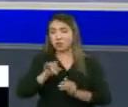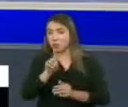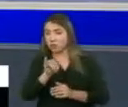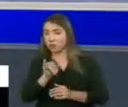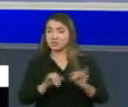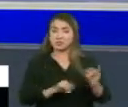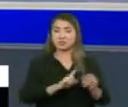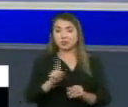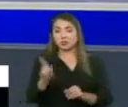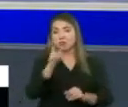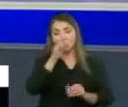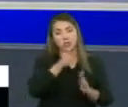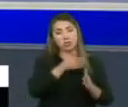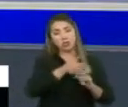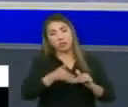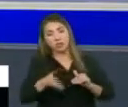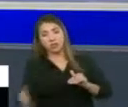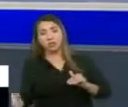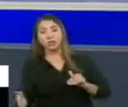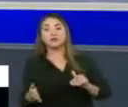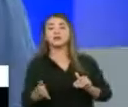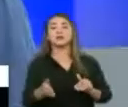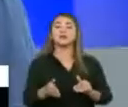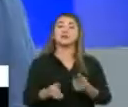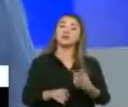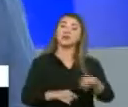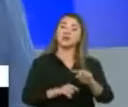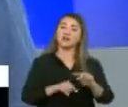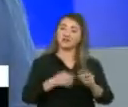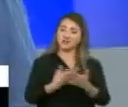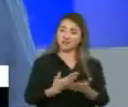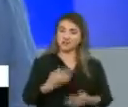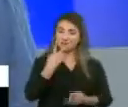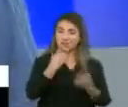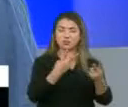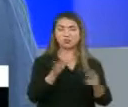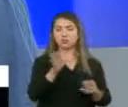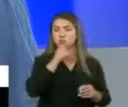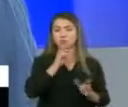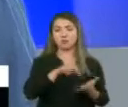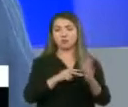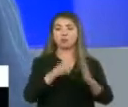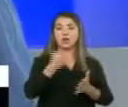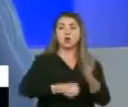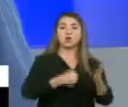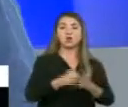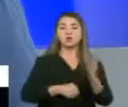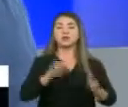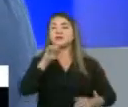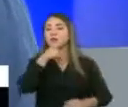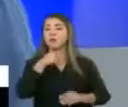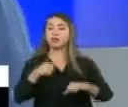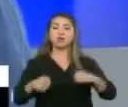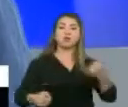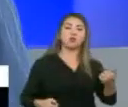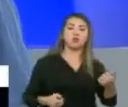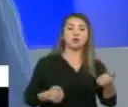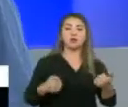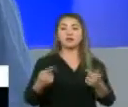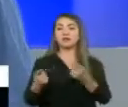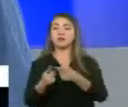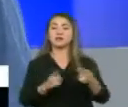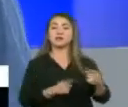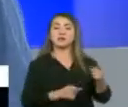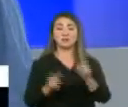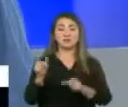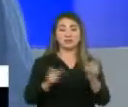¿O hay un desfase generacional como se ha visto también en otras disputas? Yo creo que no, yo creo que en este caso no hay un desfase, no hay una lucha entre viejos, jóvenes o entre distintas